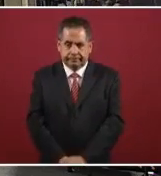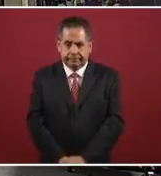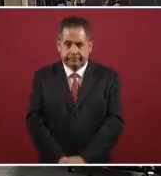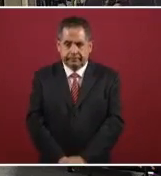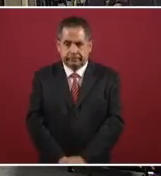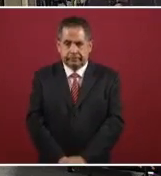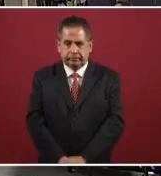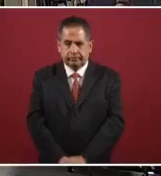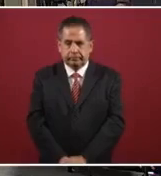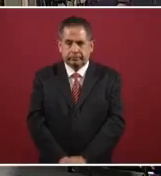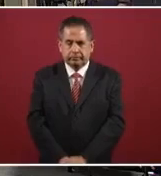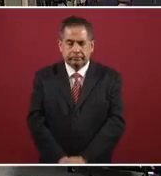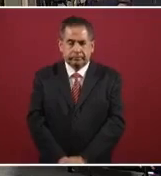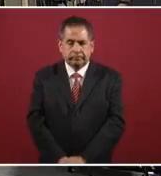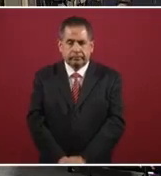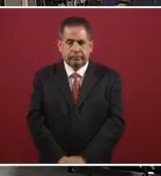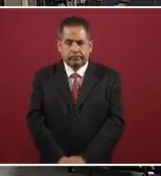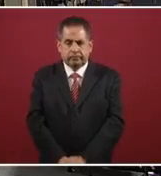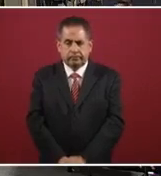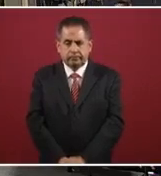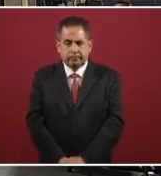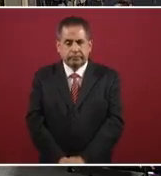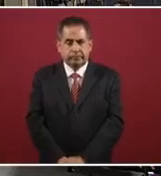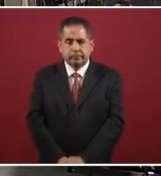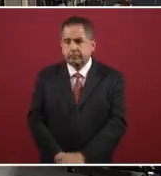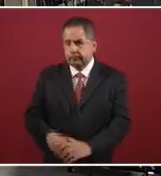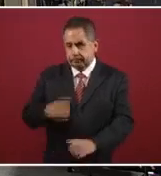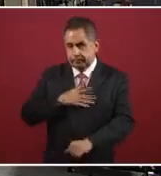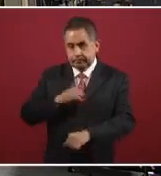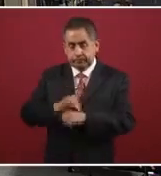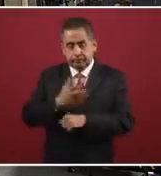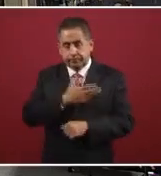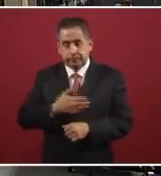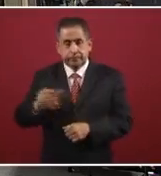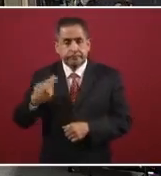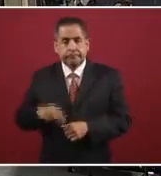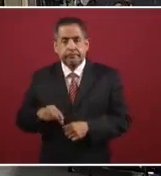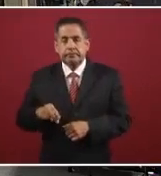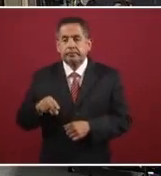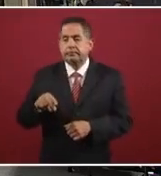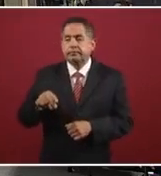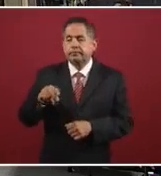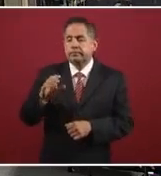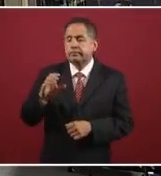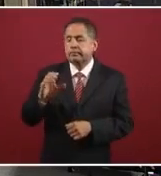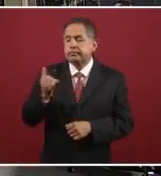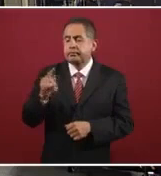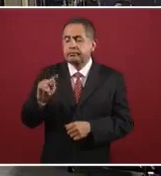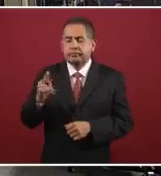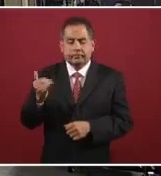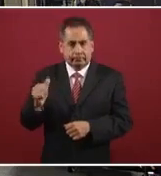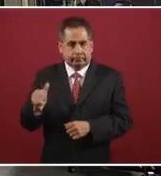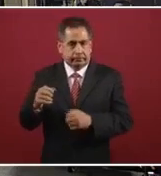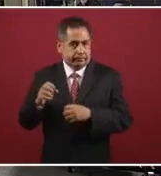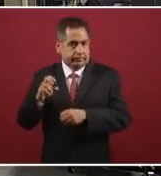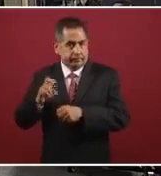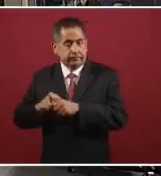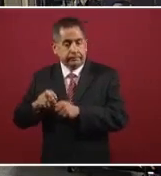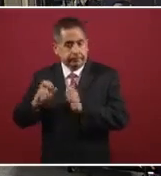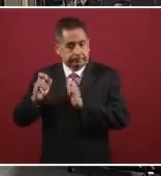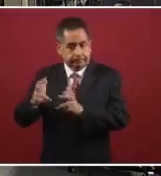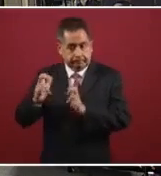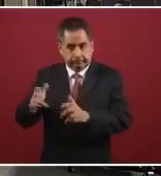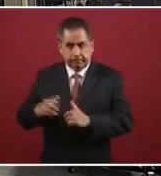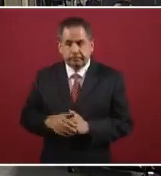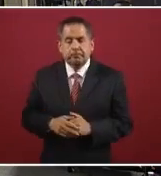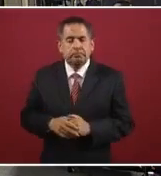Muy buenos días. Sí, ¿qué tal? Muy buenos días, señor presidente. Soy Cintia Alvarado de Portal Revolución Chiapas. La cultura